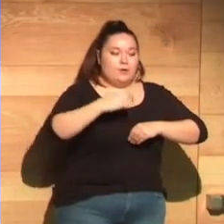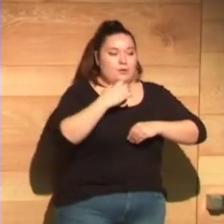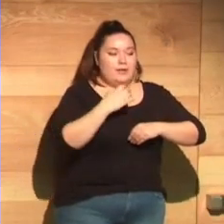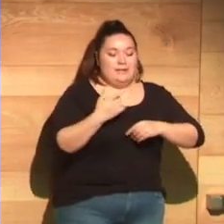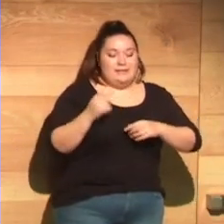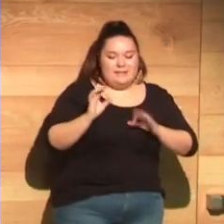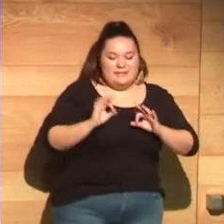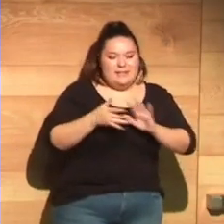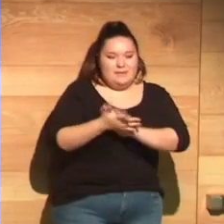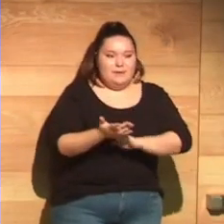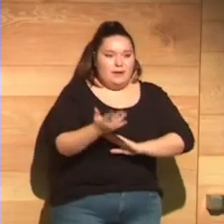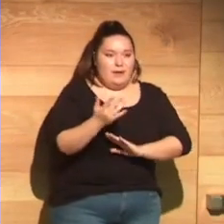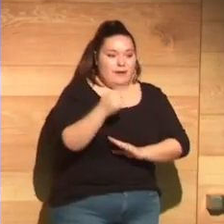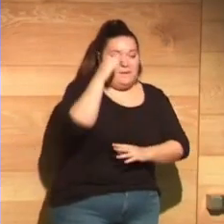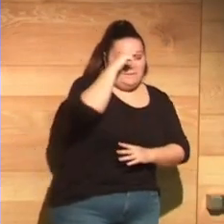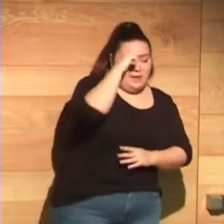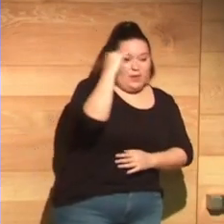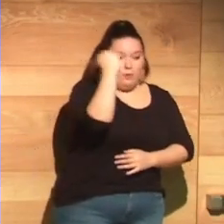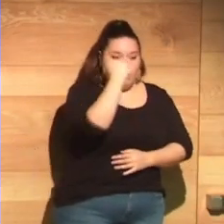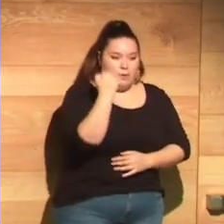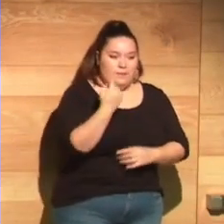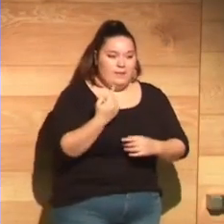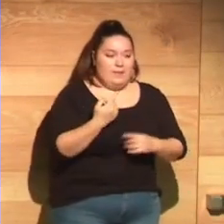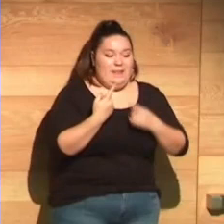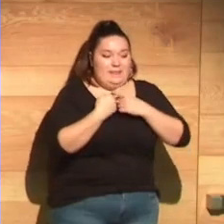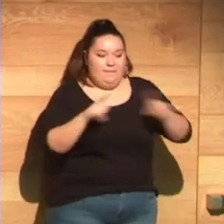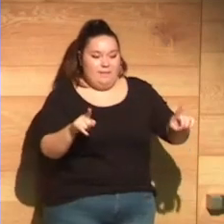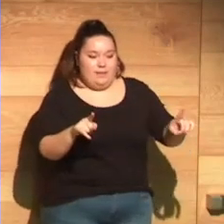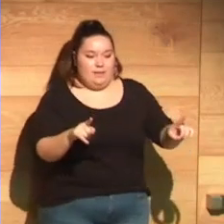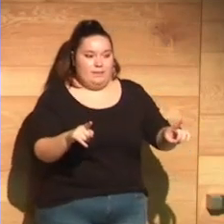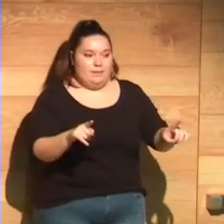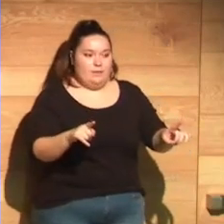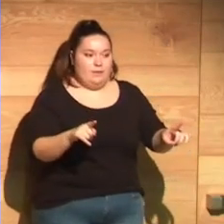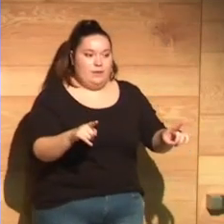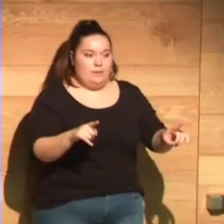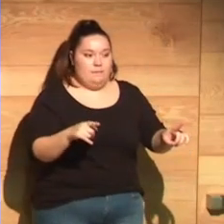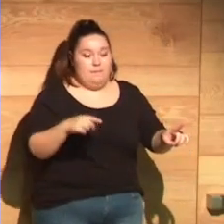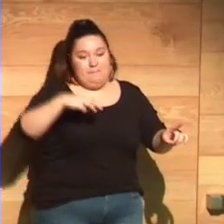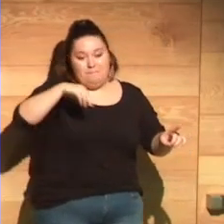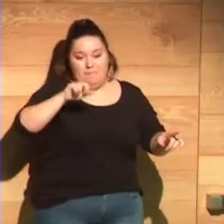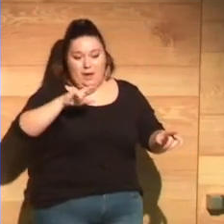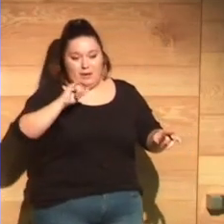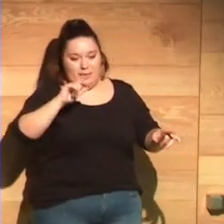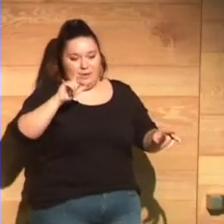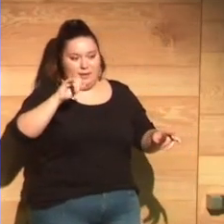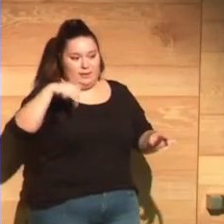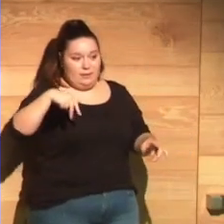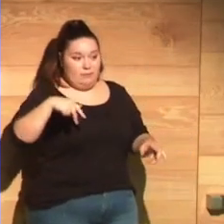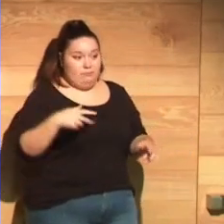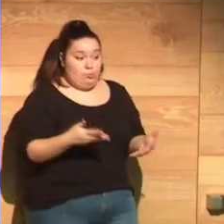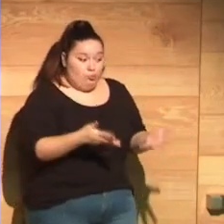de alguna manera he empatizado de una manera ha sido diferente que con Frida o con Bowie. Y fíjate que a mí Frida